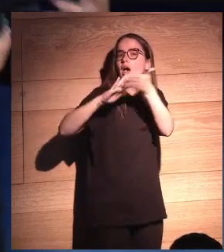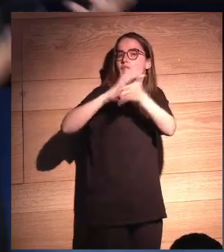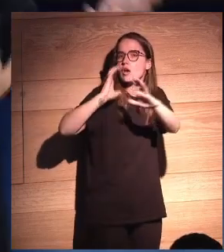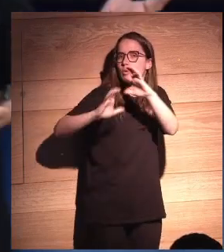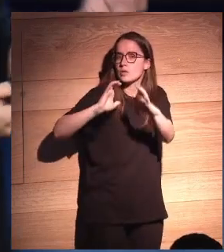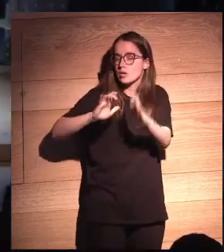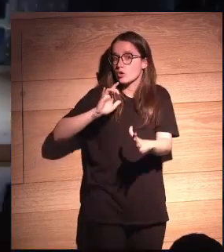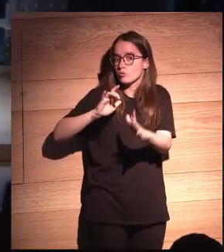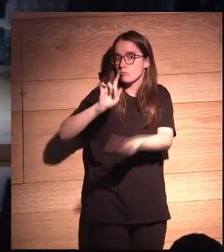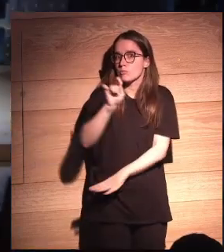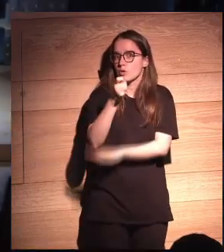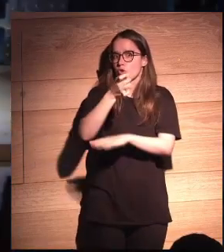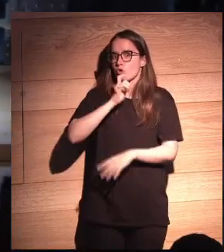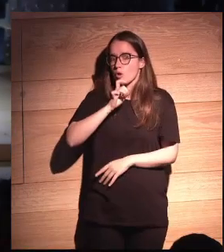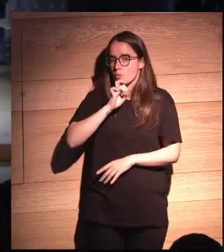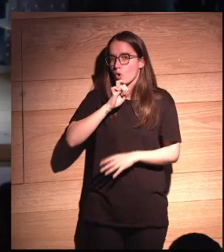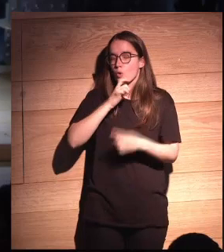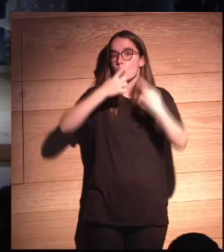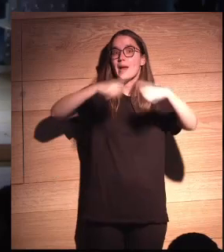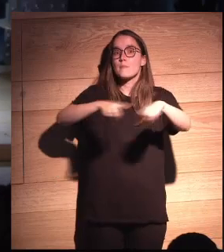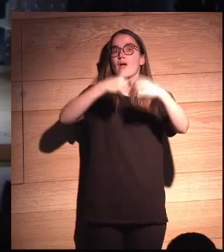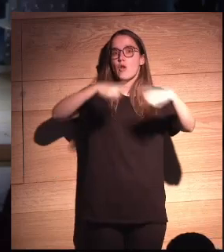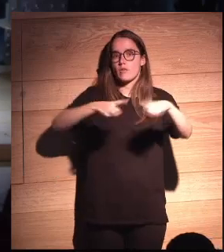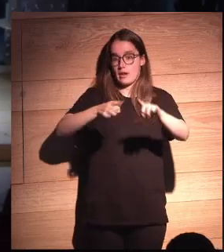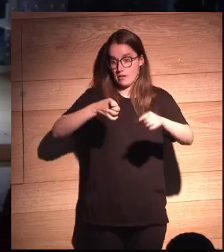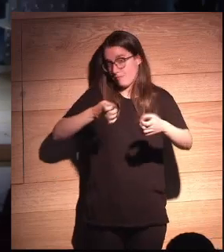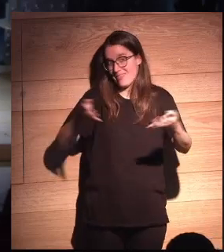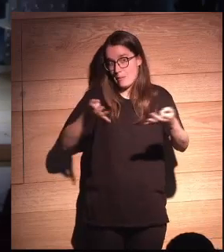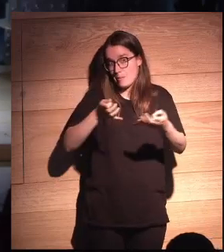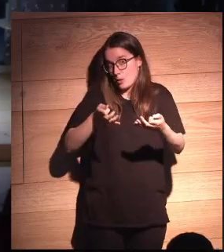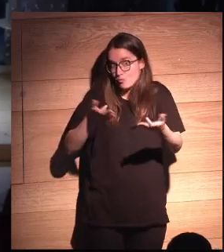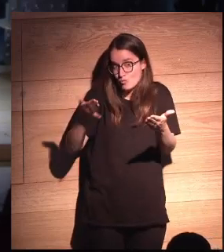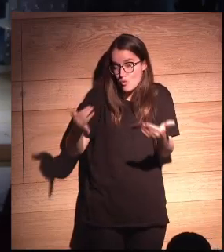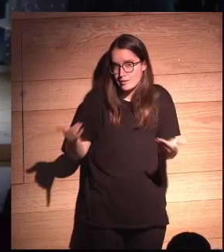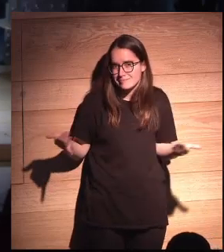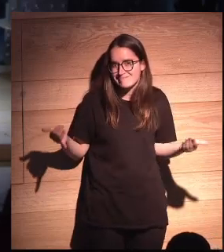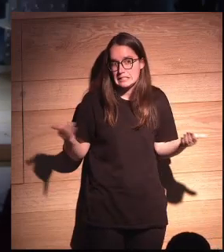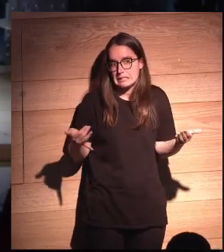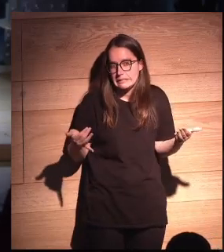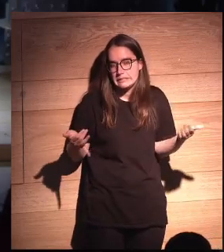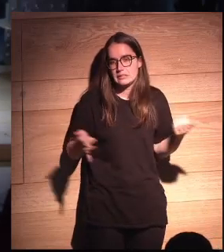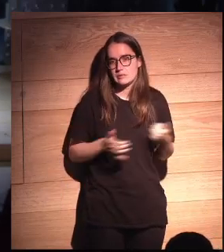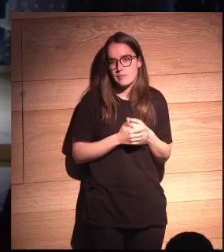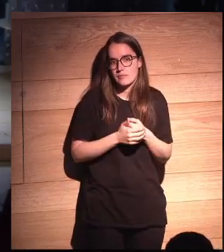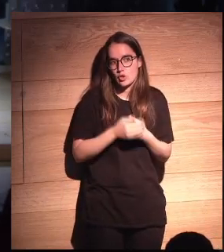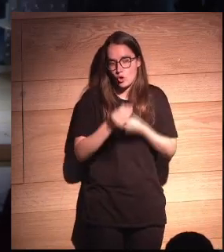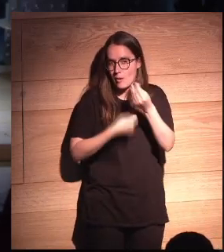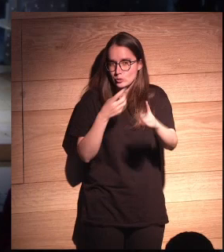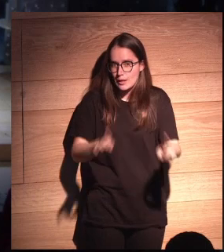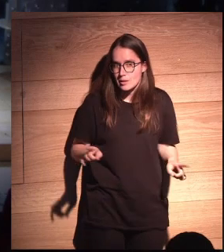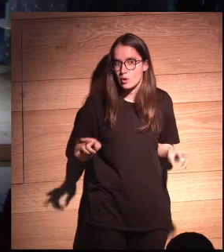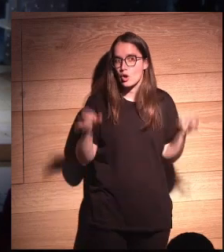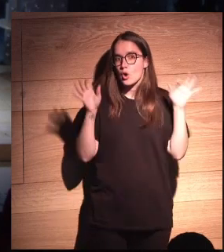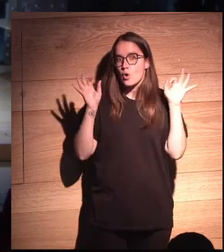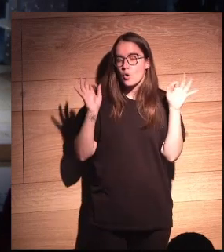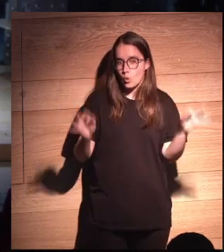que cómo lo logran es justamente con una melodía, que era lo que iba a sonar en este momento. Pero bueno, eso no lo vamos a hacer, pero